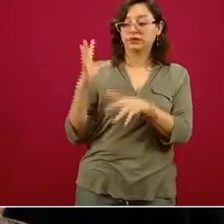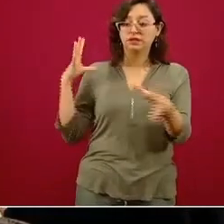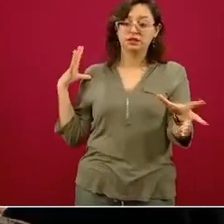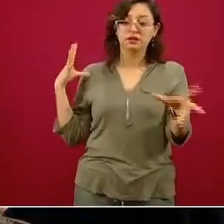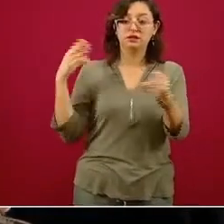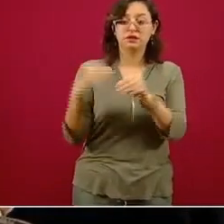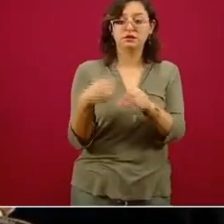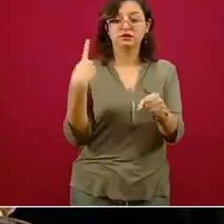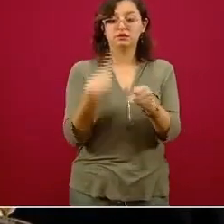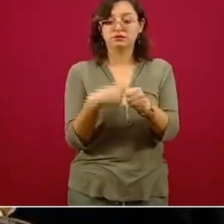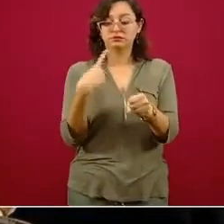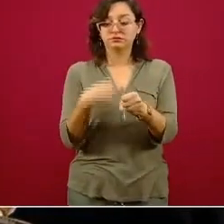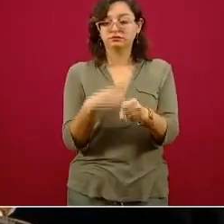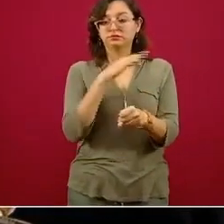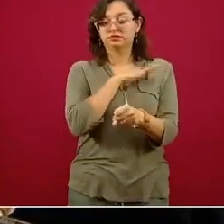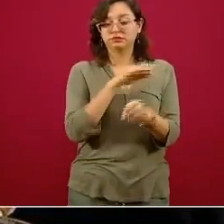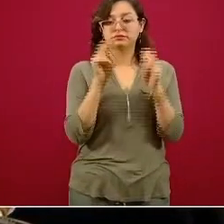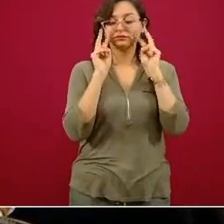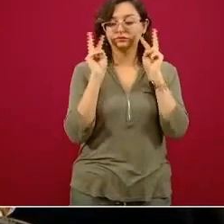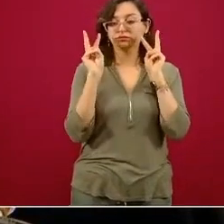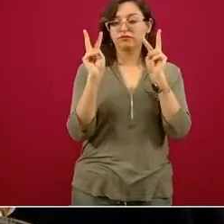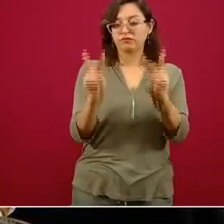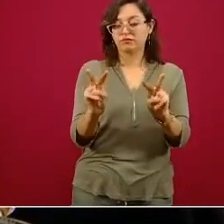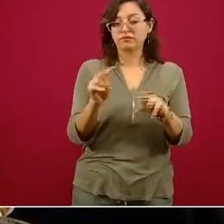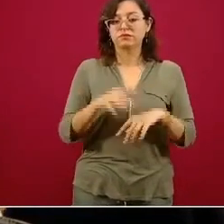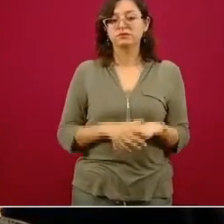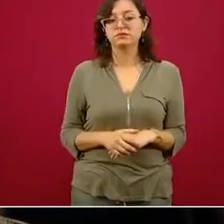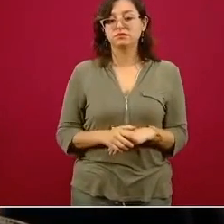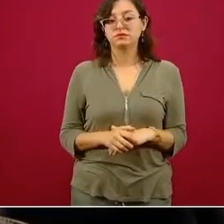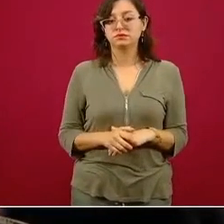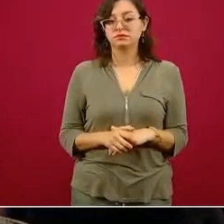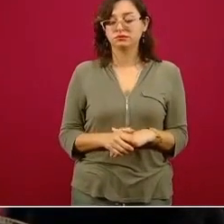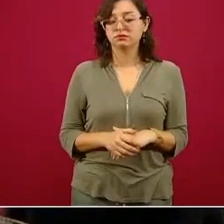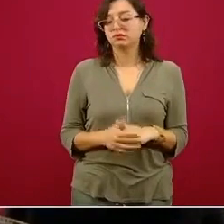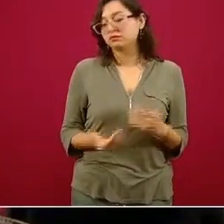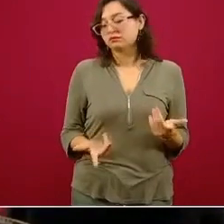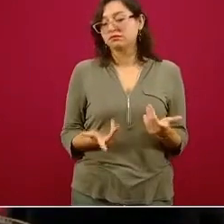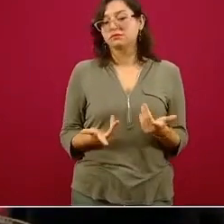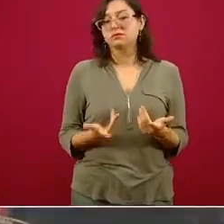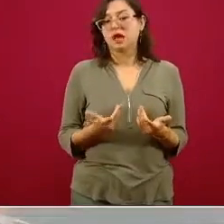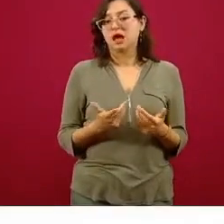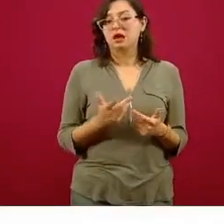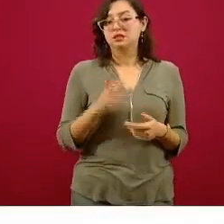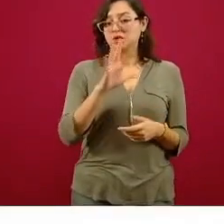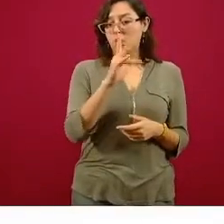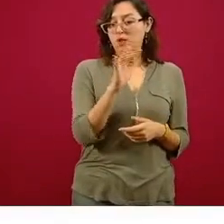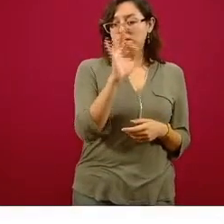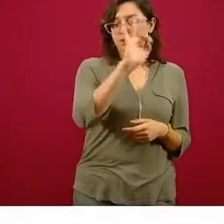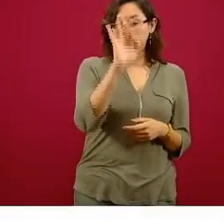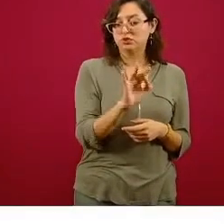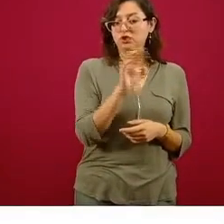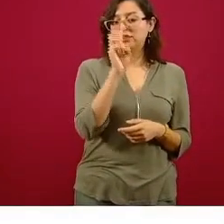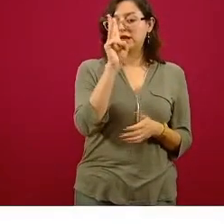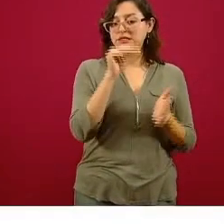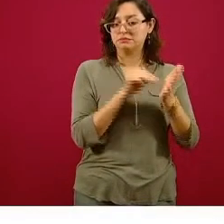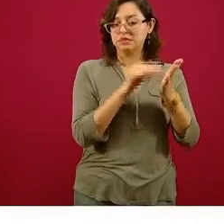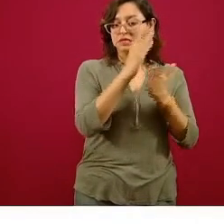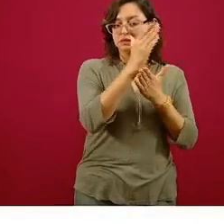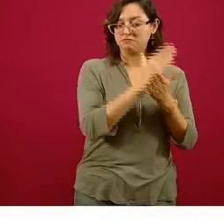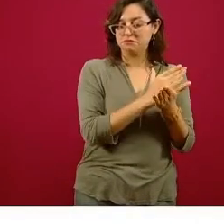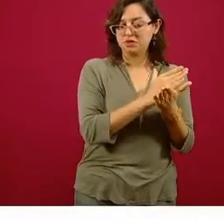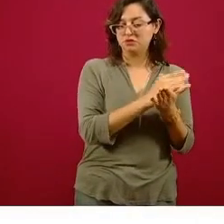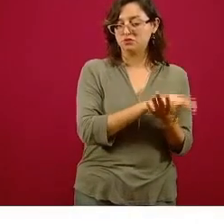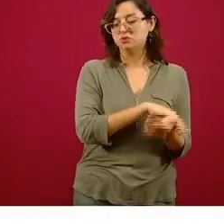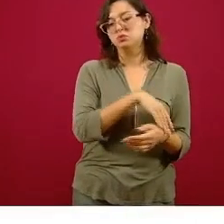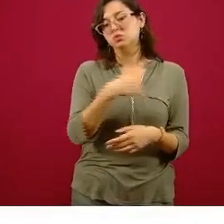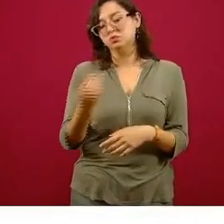mitad de las entidades federativas están todavía por debajo de un rango de 3,000, pero la otra mitad está básicamente concentrada en un rango de